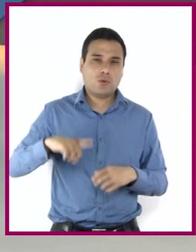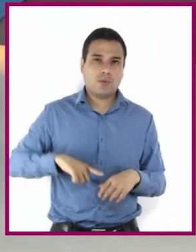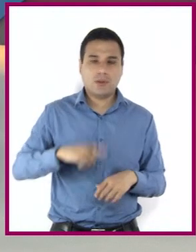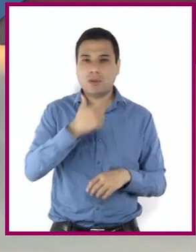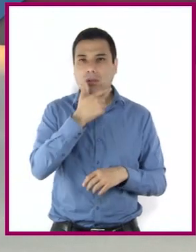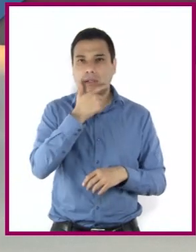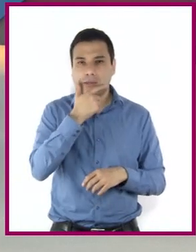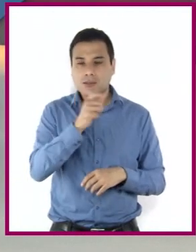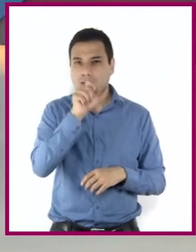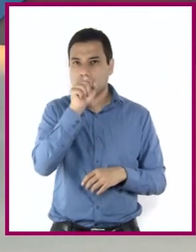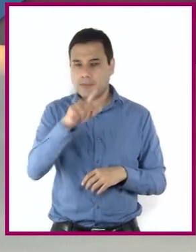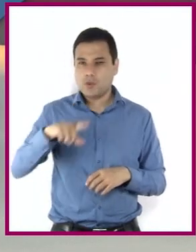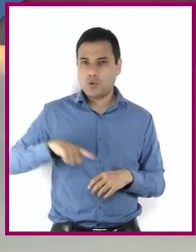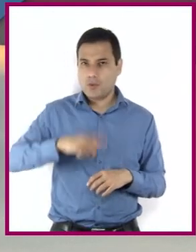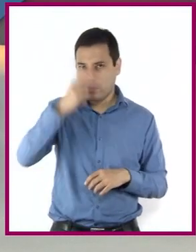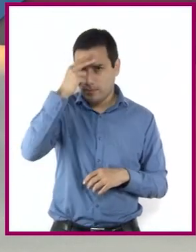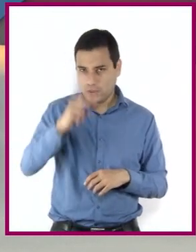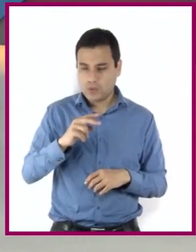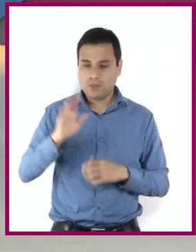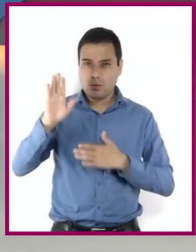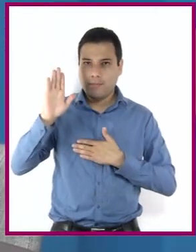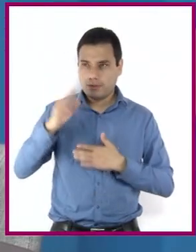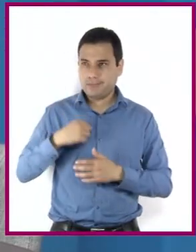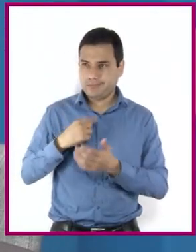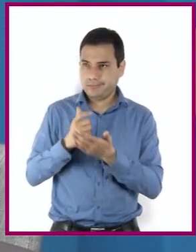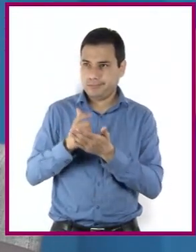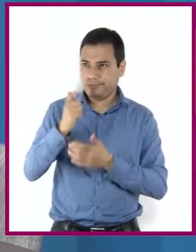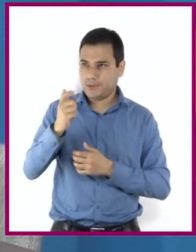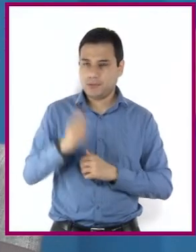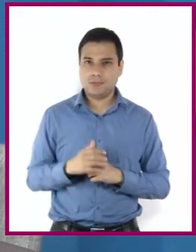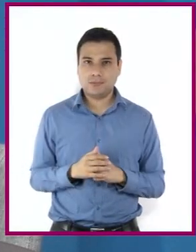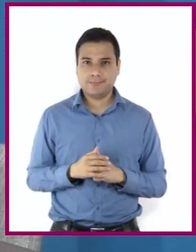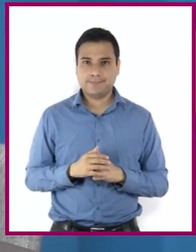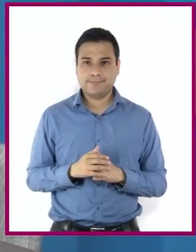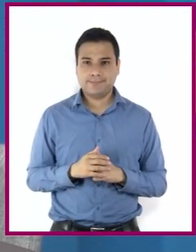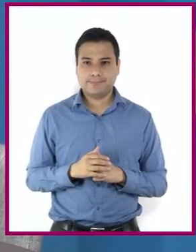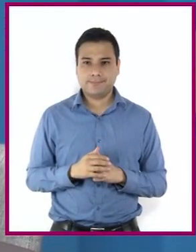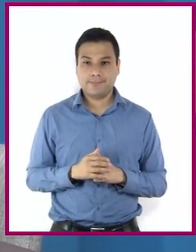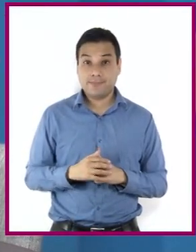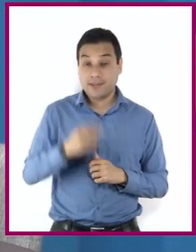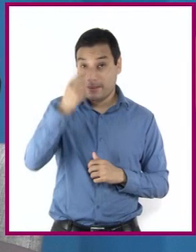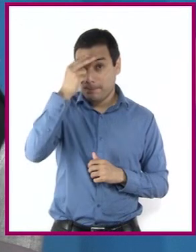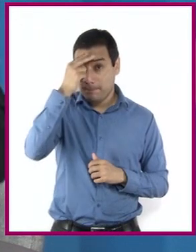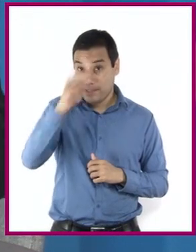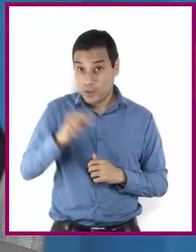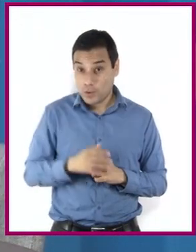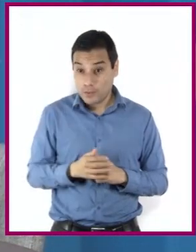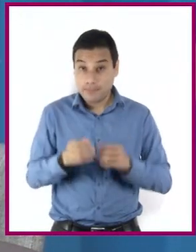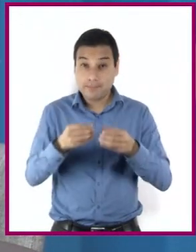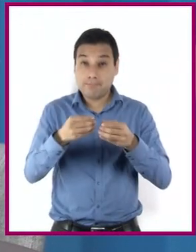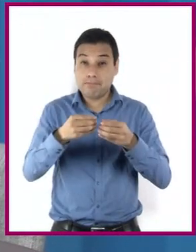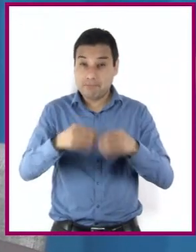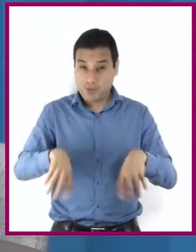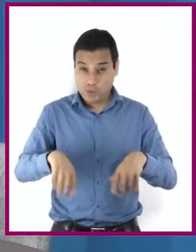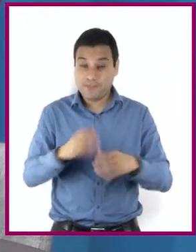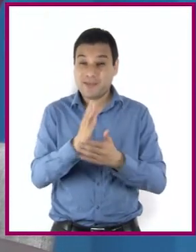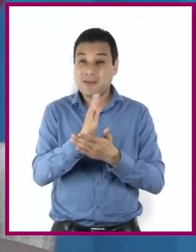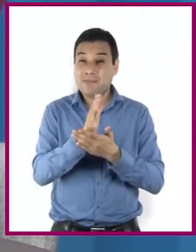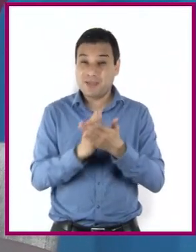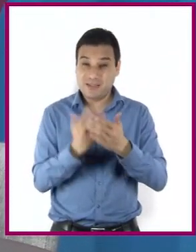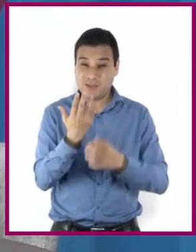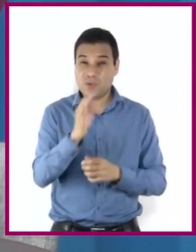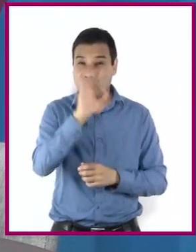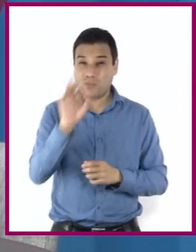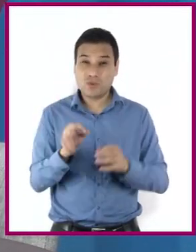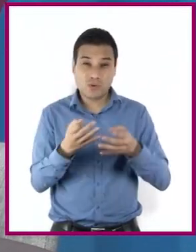de cubrir las indemnizaciones. ¡Vaya escándalo! México perdió la mitad de su territorio y Estados Unidos